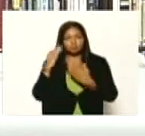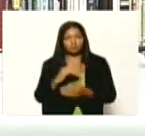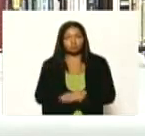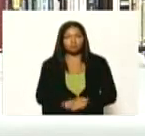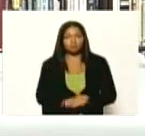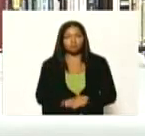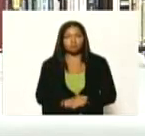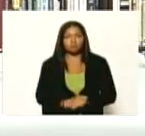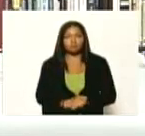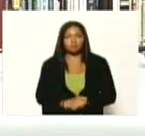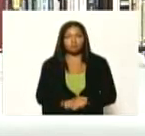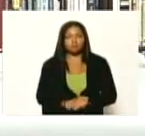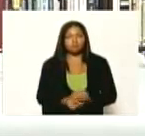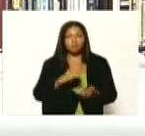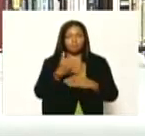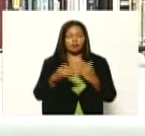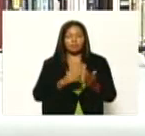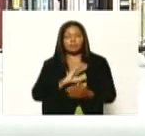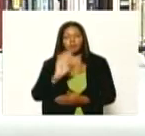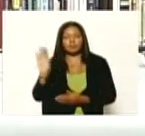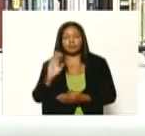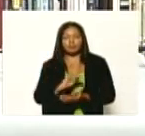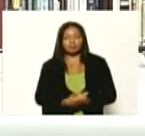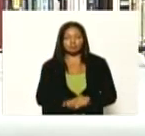Pelo por el plan de la patria, este es nuestro programa.